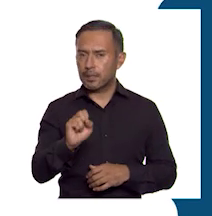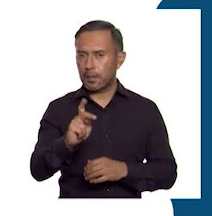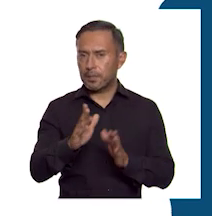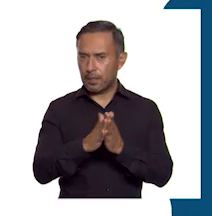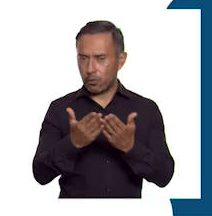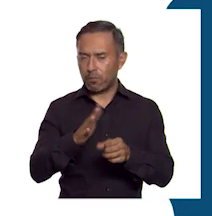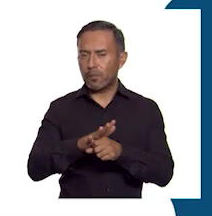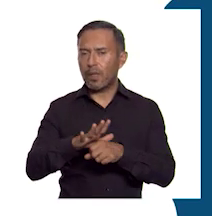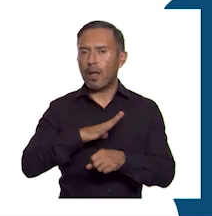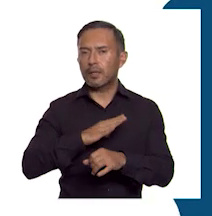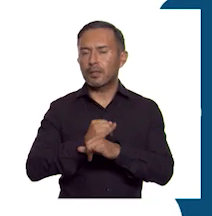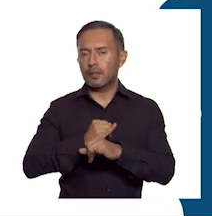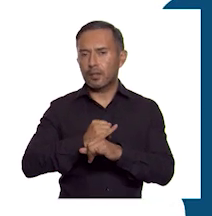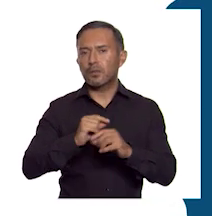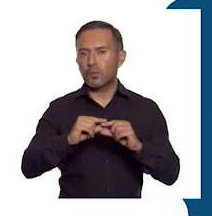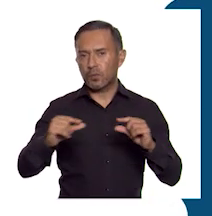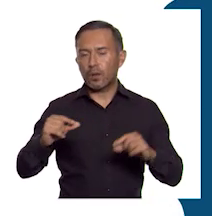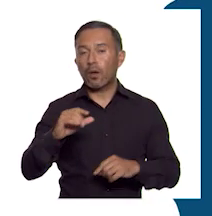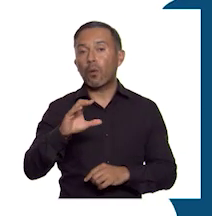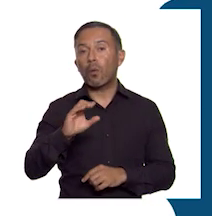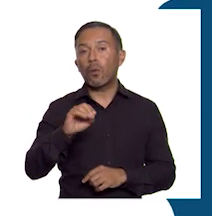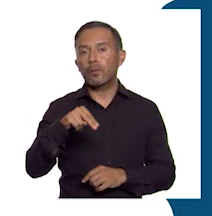página